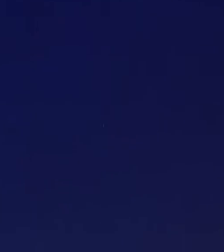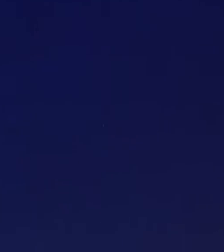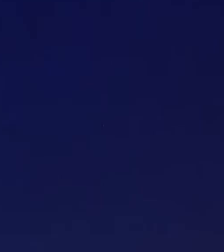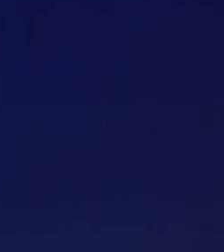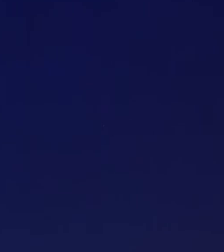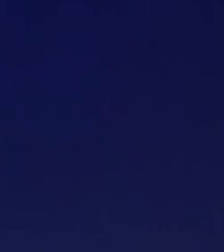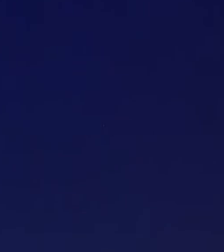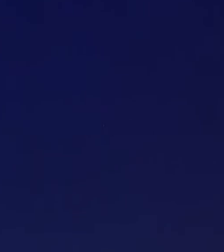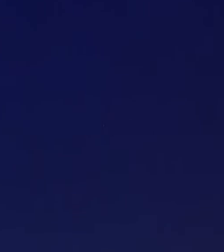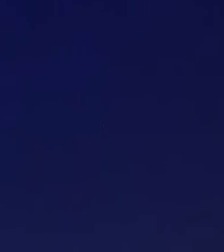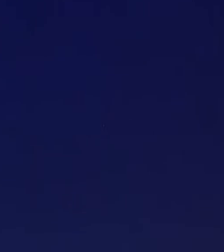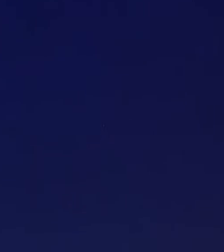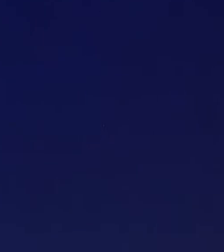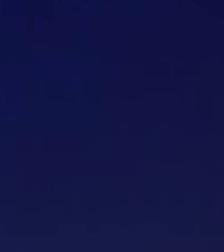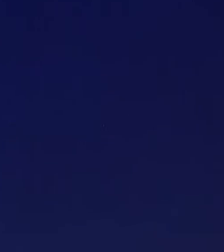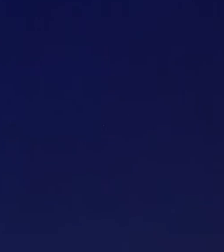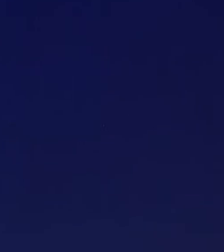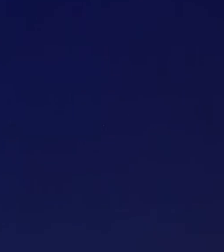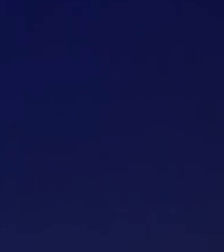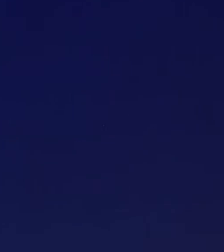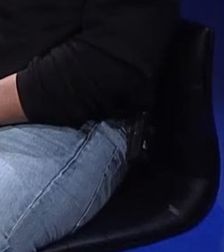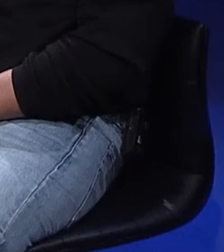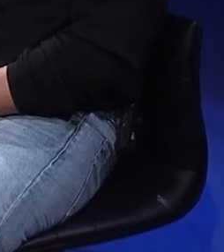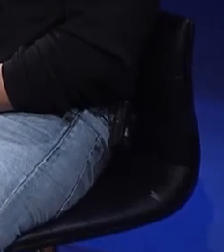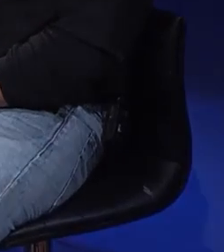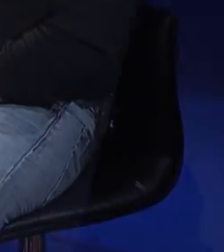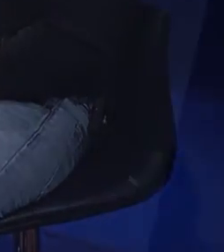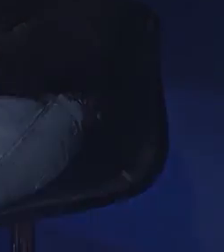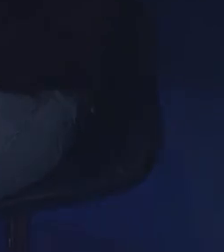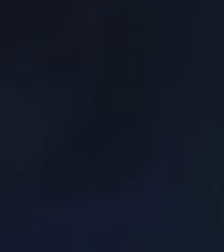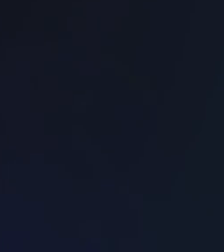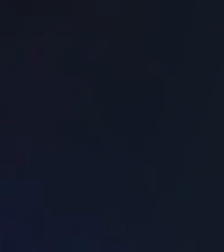nosotros las piedras ya casi volvemos